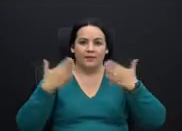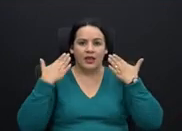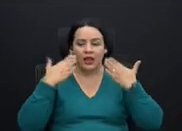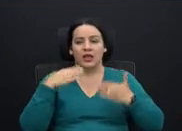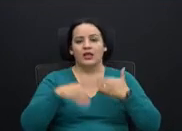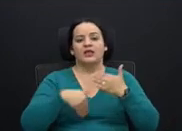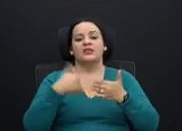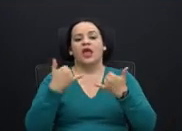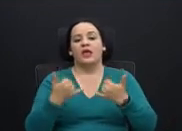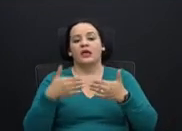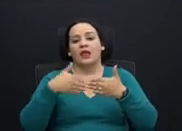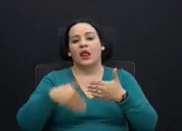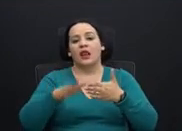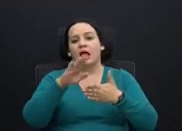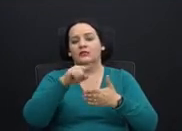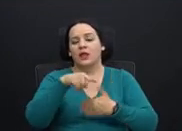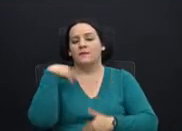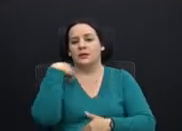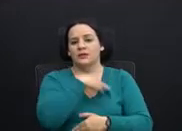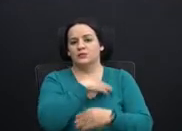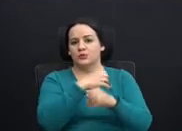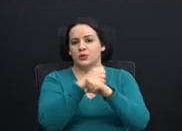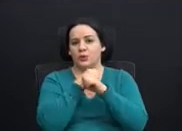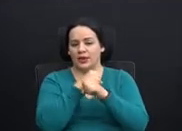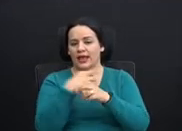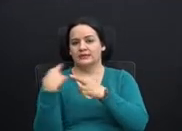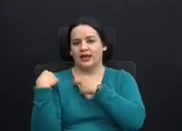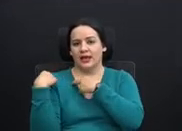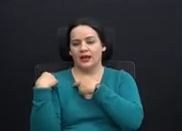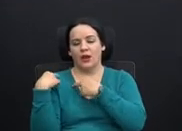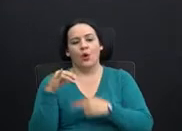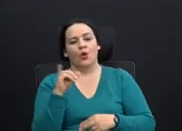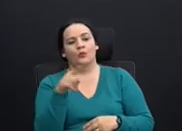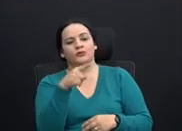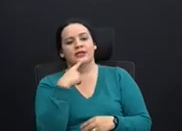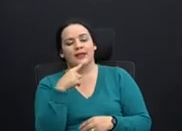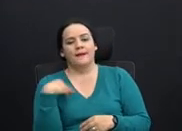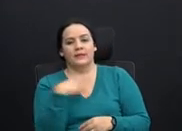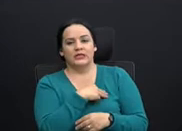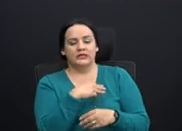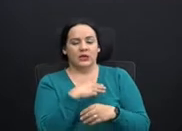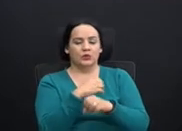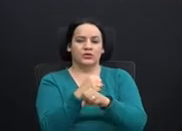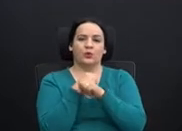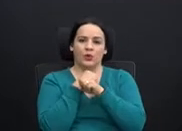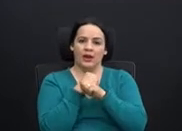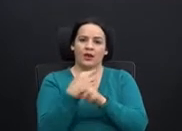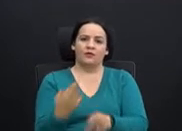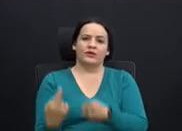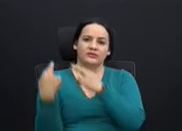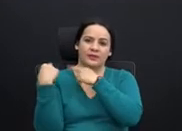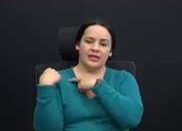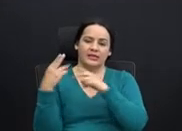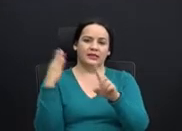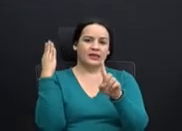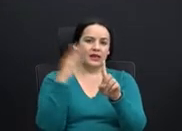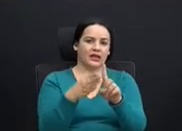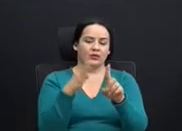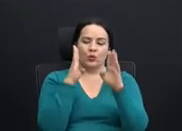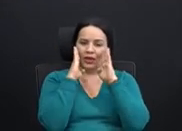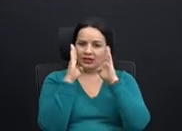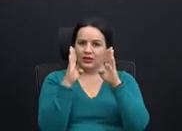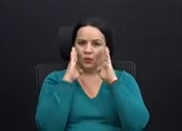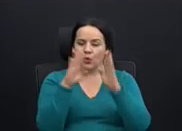Seguridad? Bueno, el Ministerio de Seguridad, como usted muy bien lo dice, señora diputada, es el responsable directo de atender todos